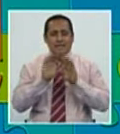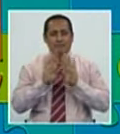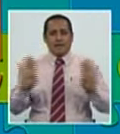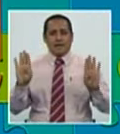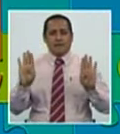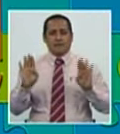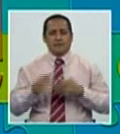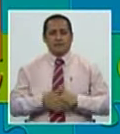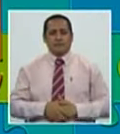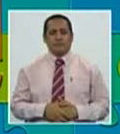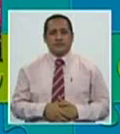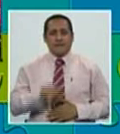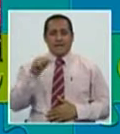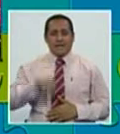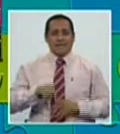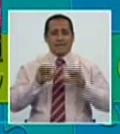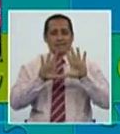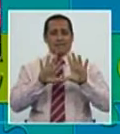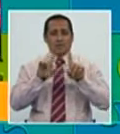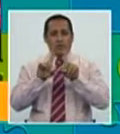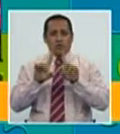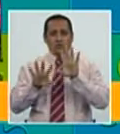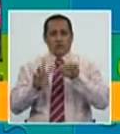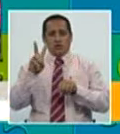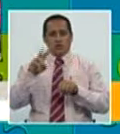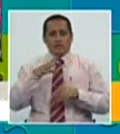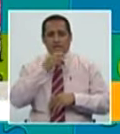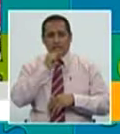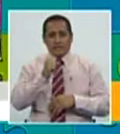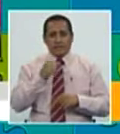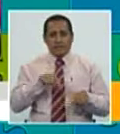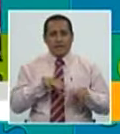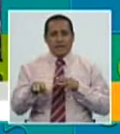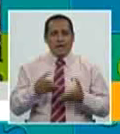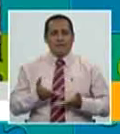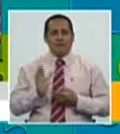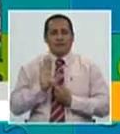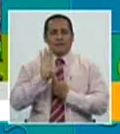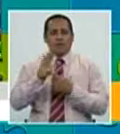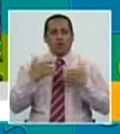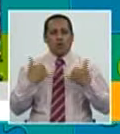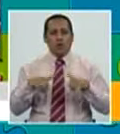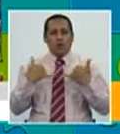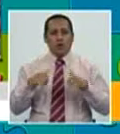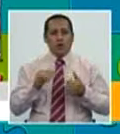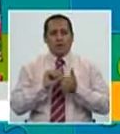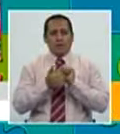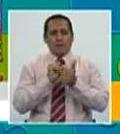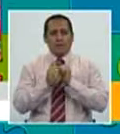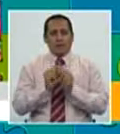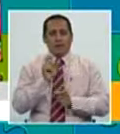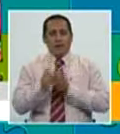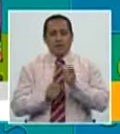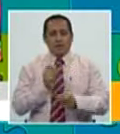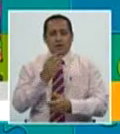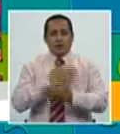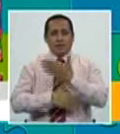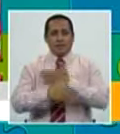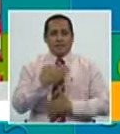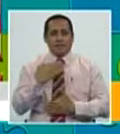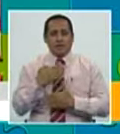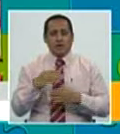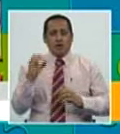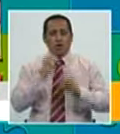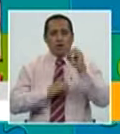Agenda sin barreras. Este 10, 11 y 12 de diciembre se llevará a cabo los Juegos Paradeportivos para Personas